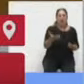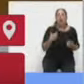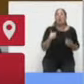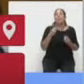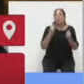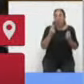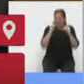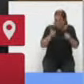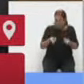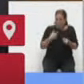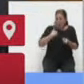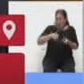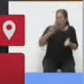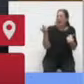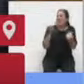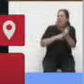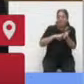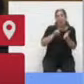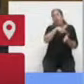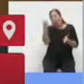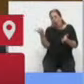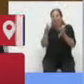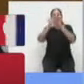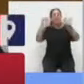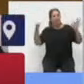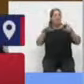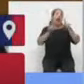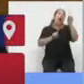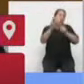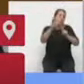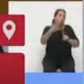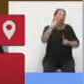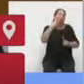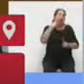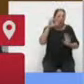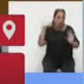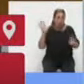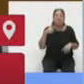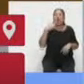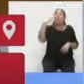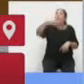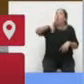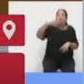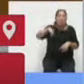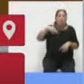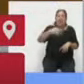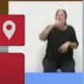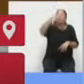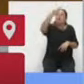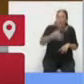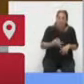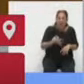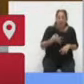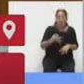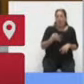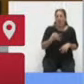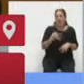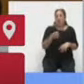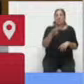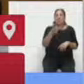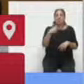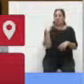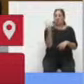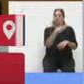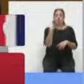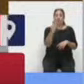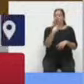5.000 millones de dólares de acá a marzo, para aguantar hasta marzo, que será finalmente marzo, abril, ¿no? El momento en que llegue la plata